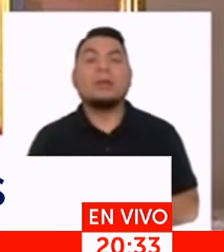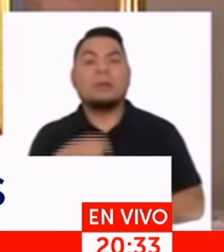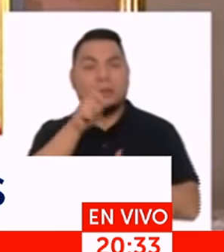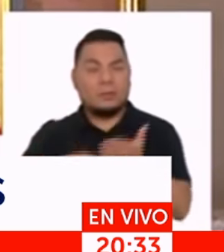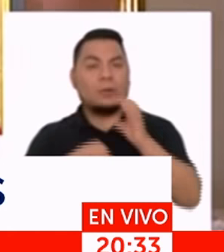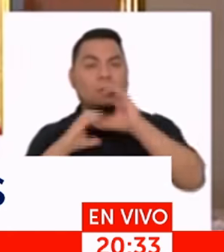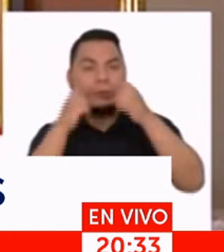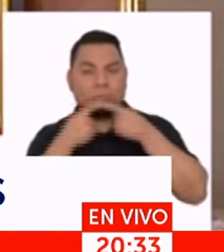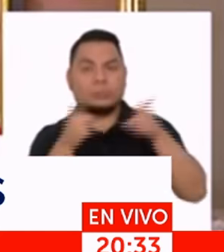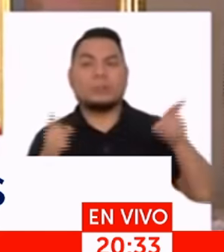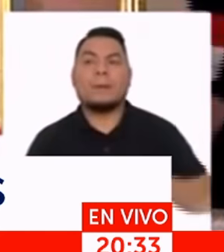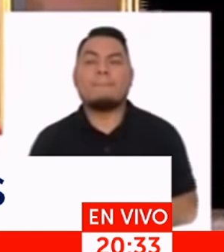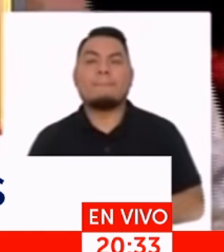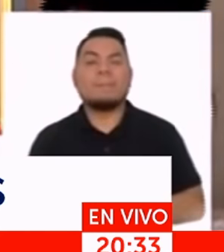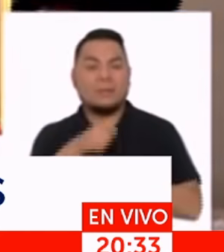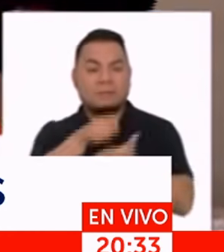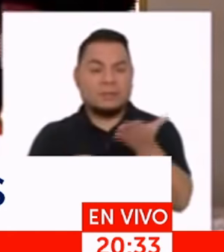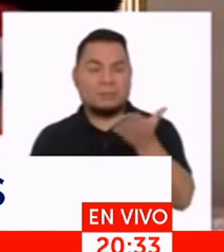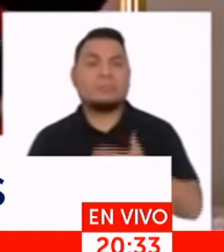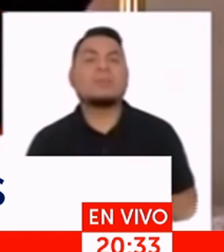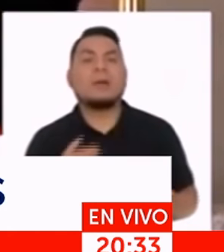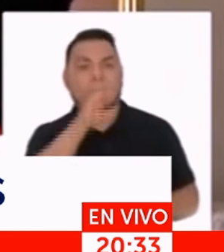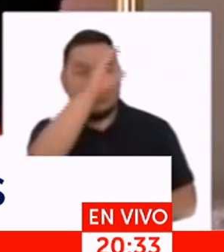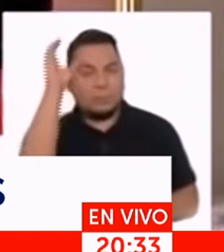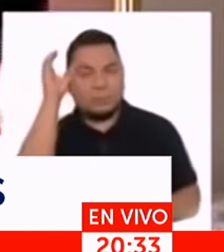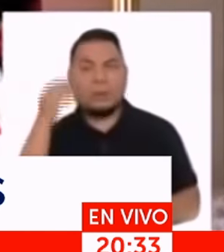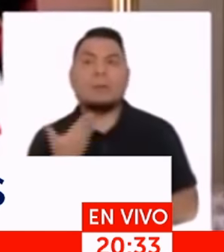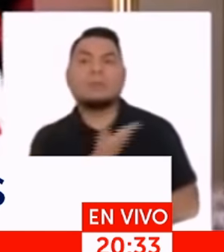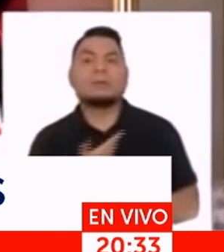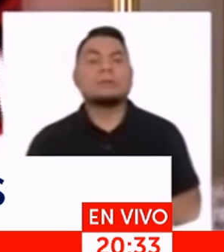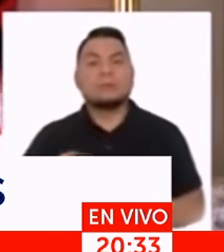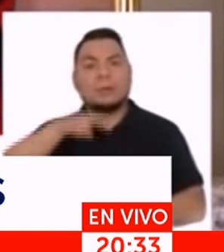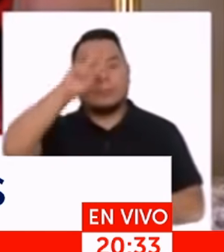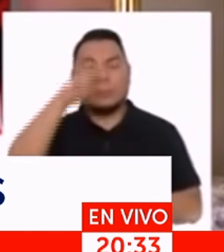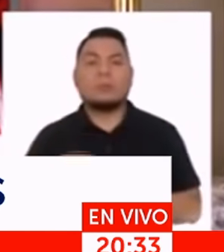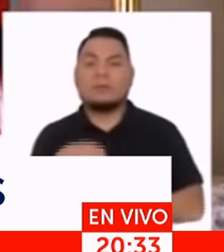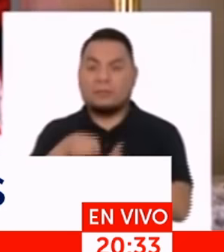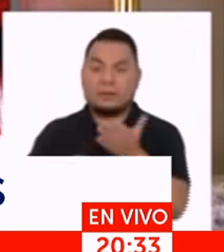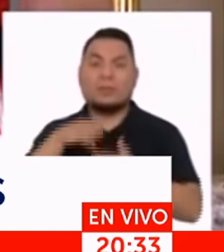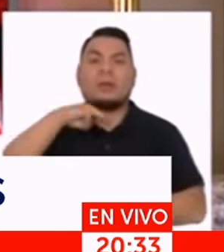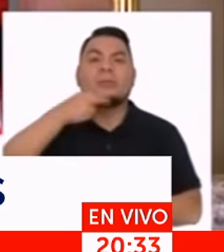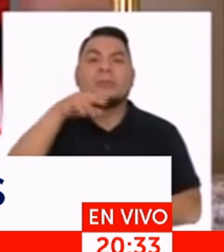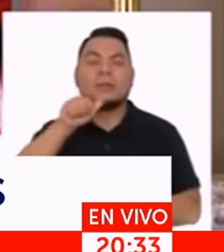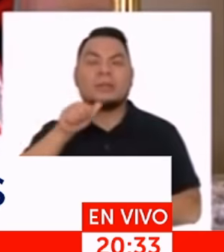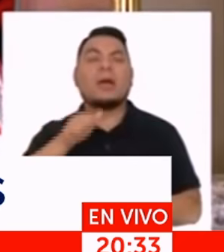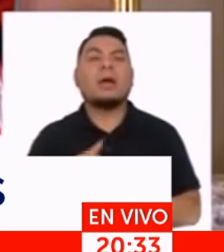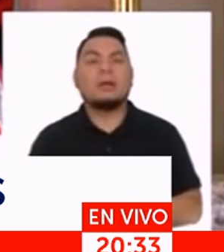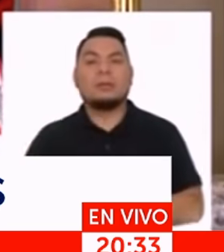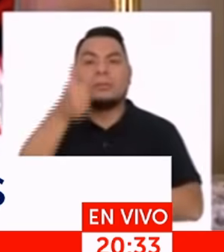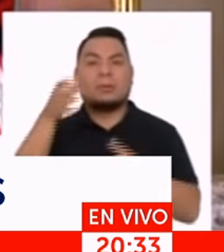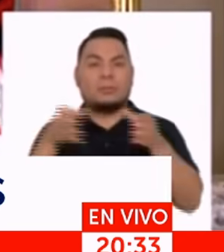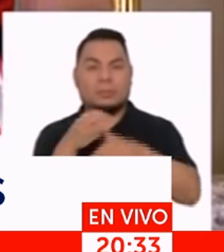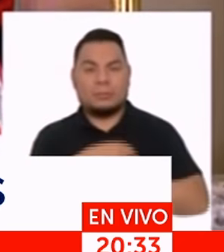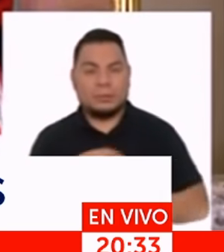Regístrese, comuníquese y publíquese. Firma José Pedro Castillo Terrones, presidente de la República. Mirta Esther Vázquez